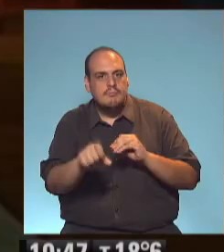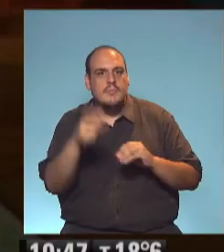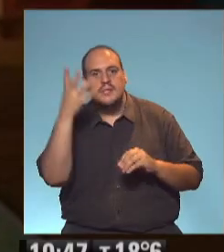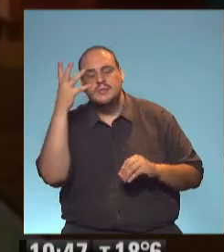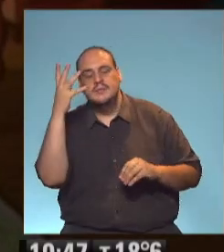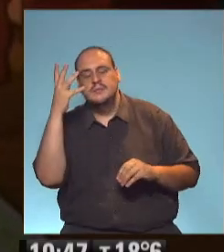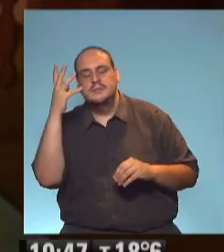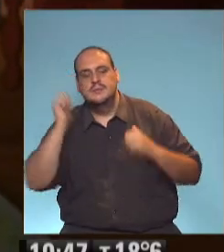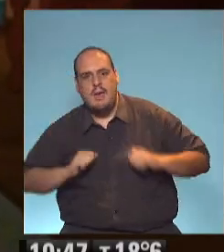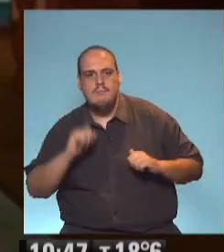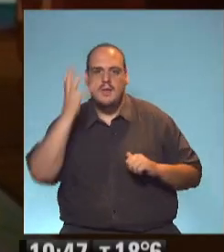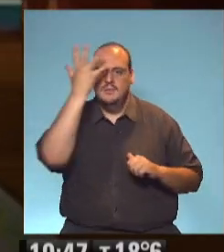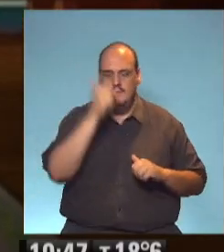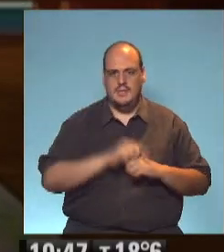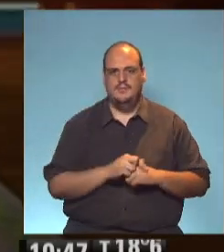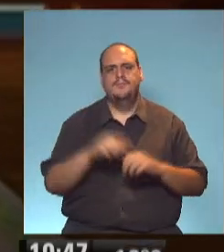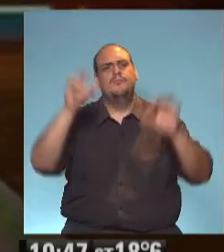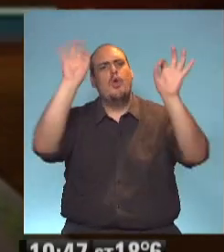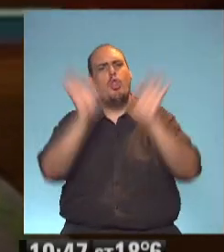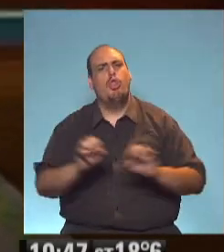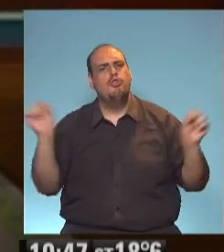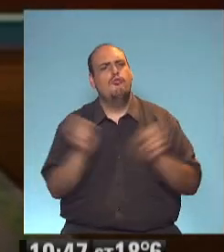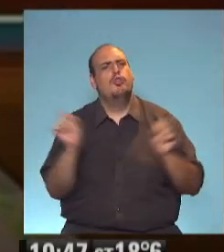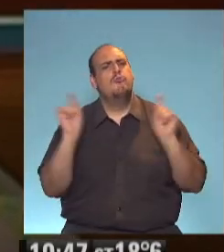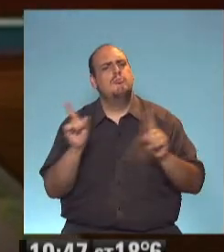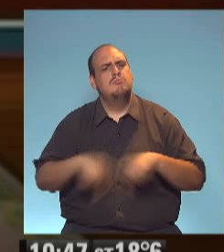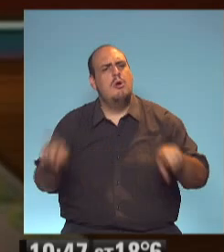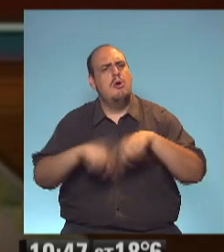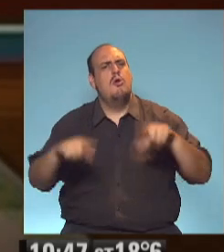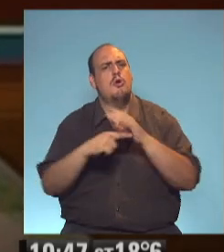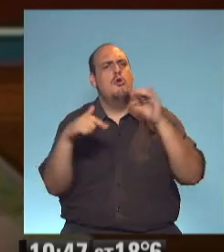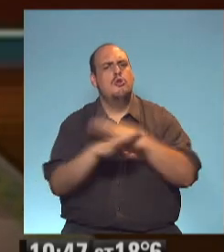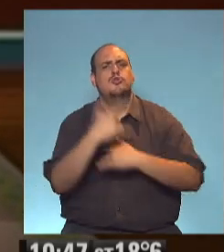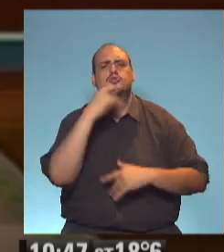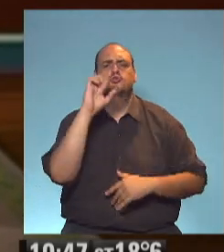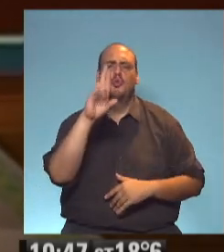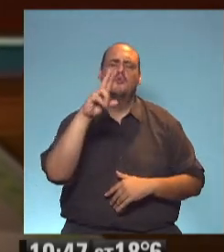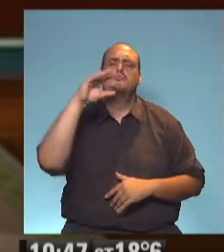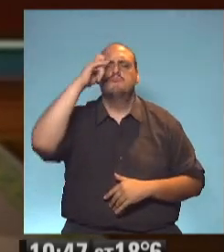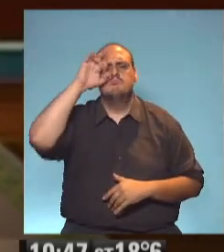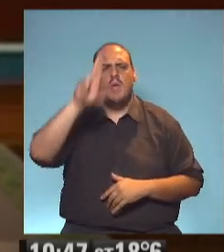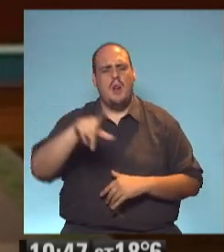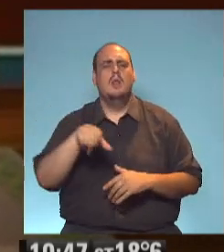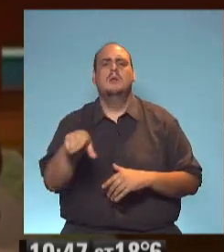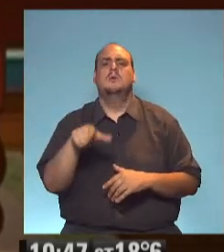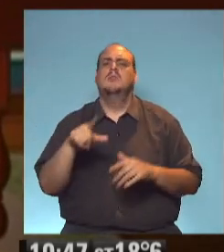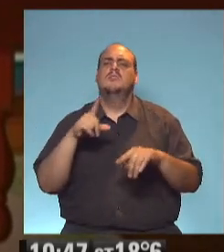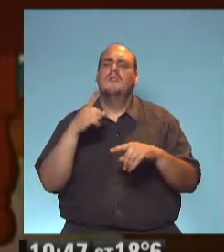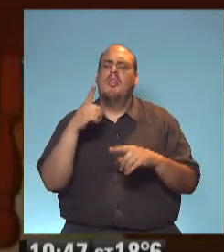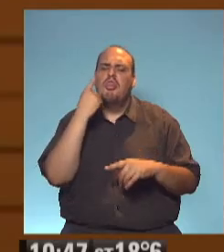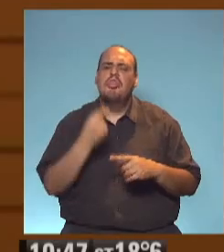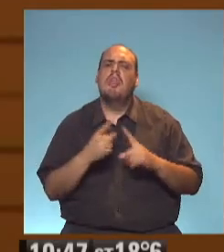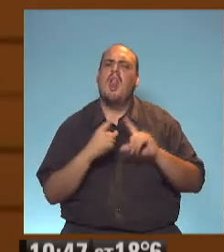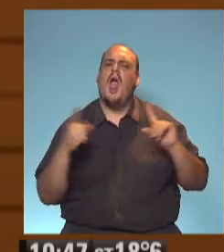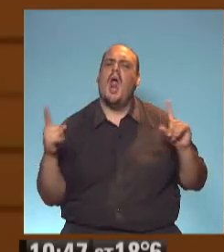Martín. Era un otoño frío como tantos otros en Boulogne-sur-Mer. Los días se hacían largos, muy largos, hasta